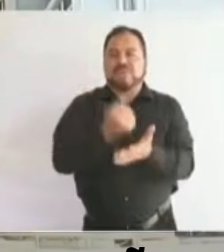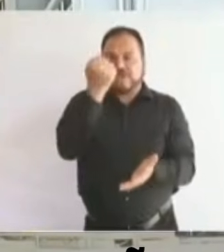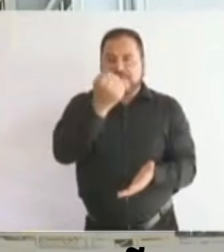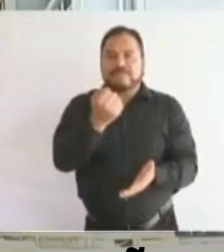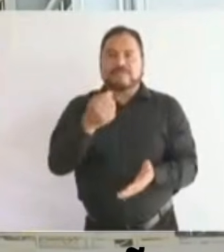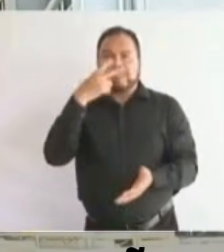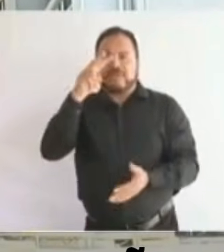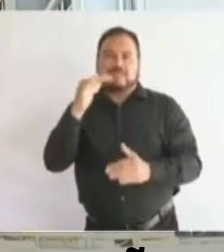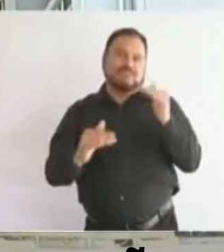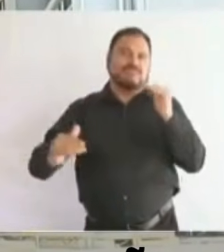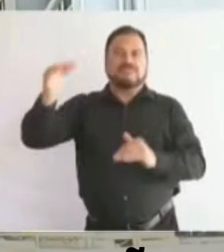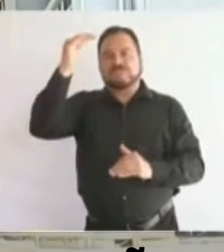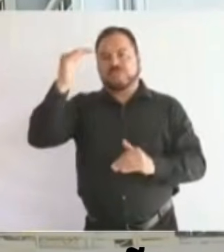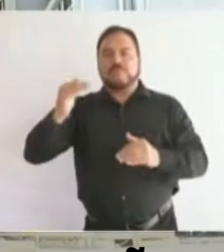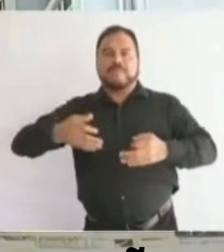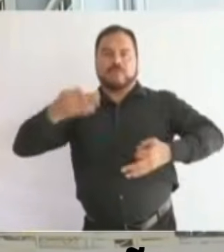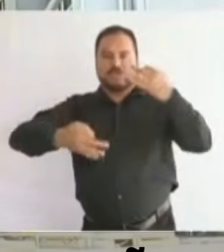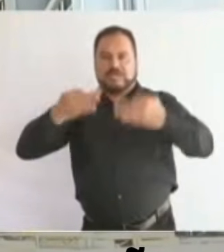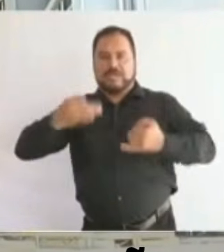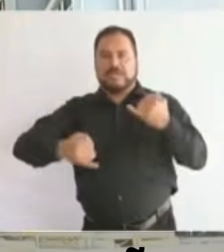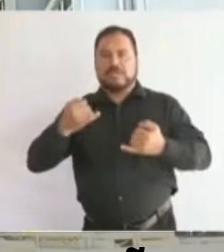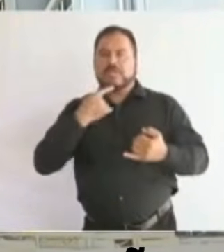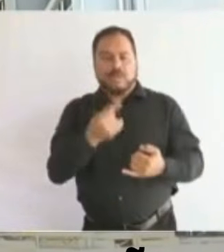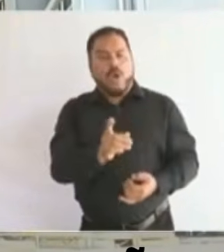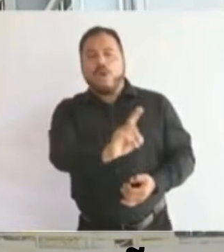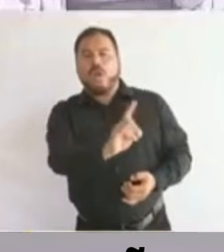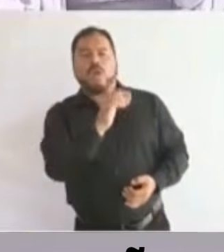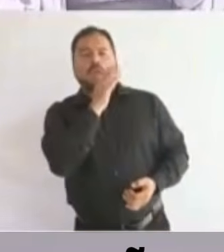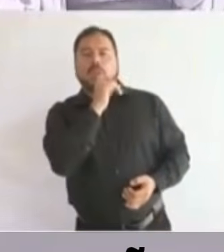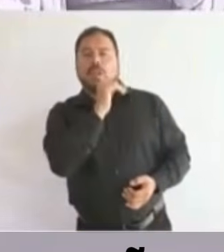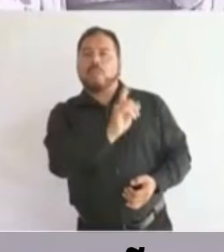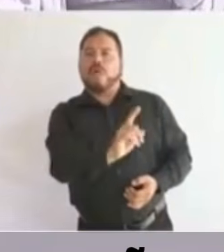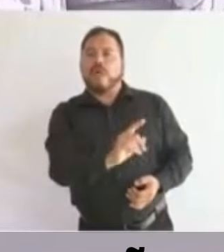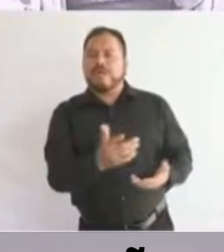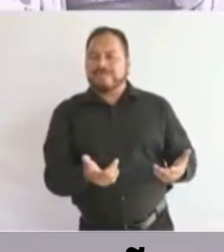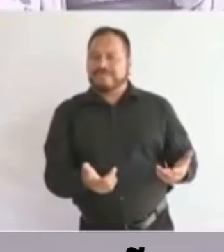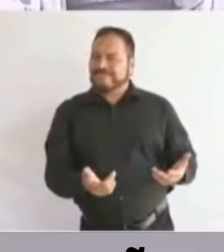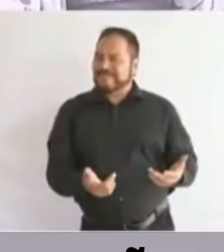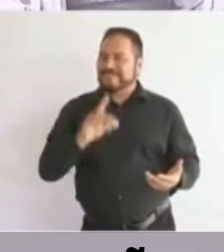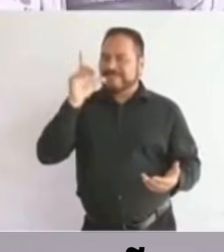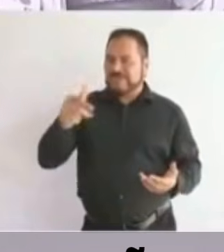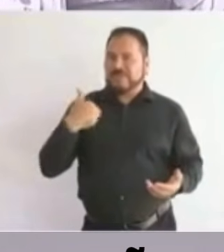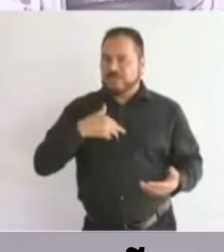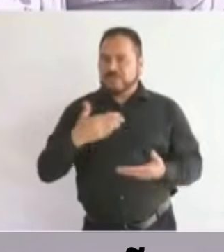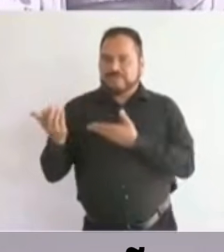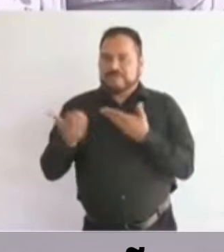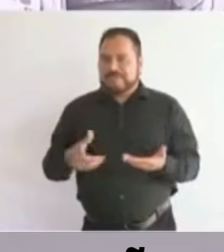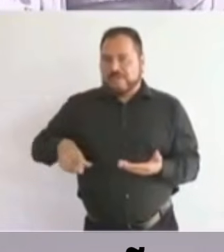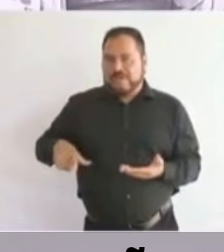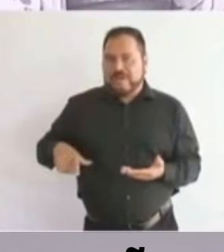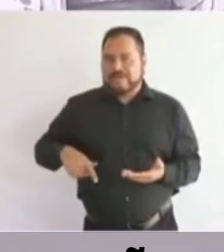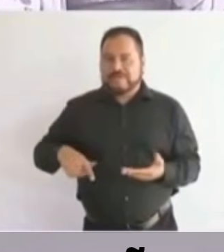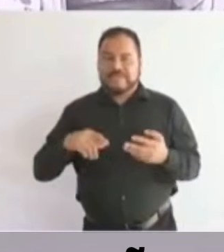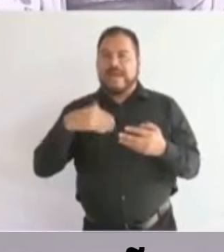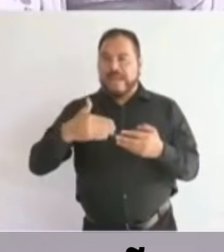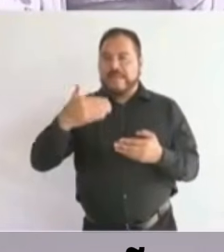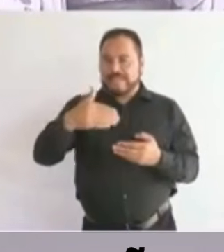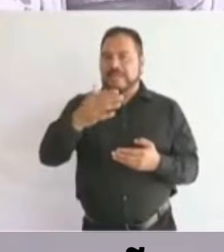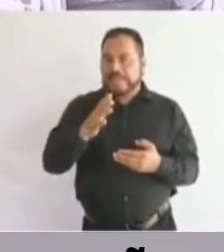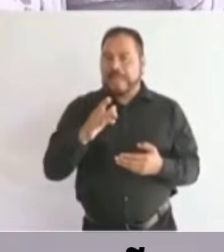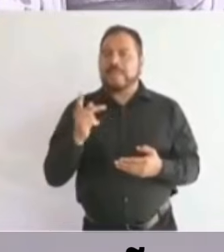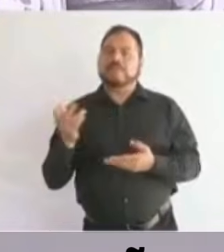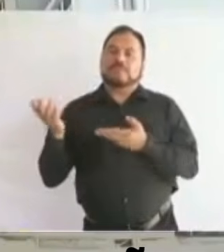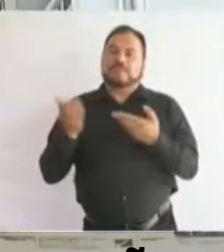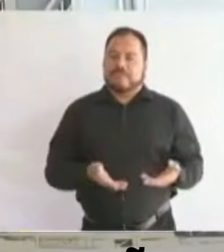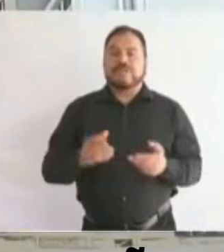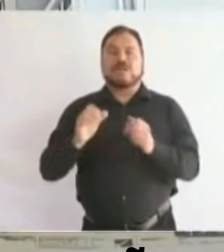de la Nación le echó para atrás, diciendo que no era constitucional. Cuando llegamos nosotros ya con las 2/3 partes del